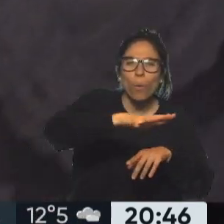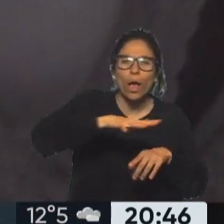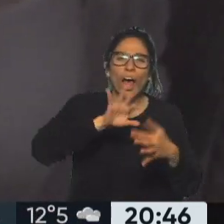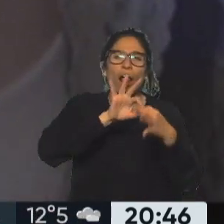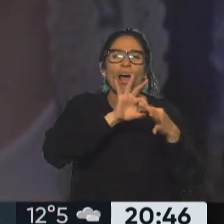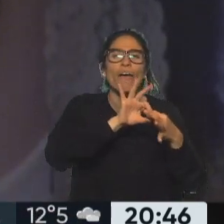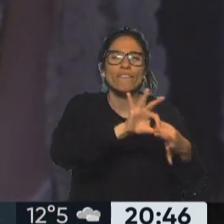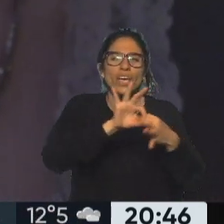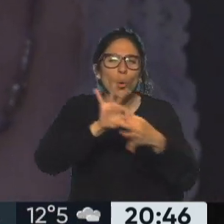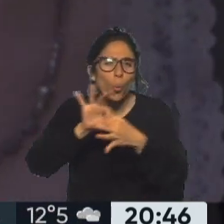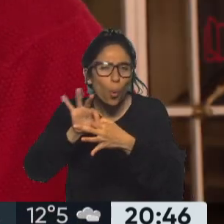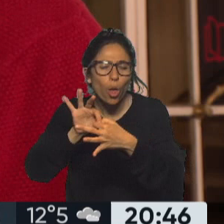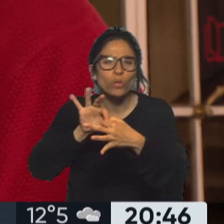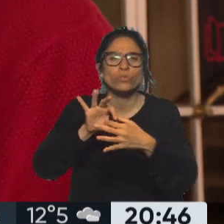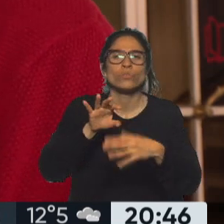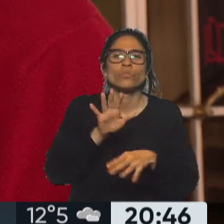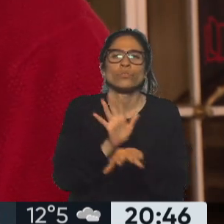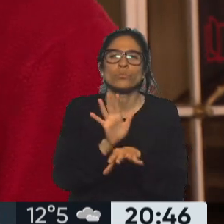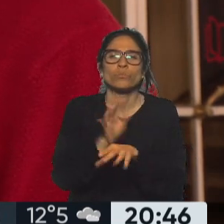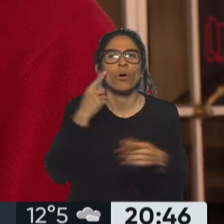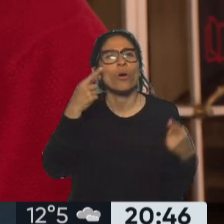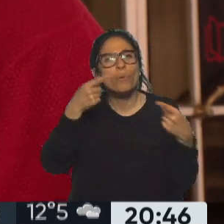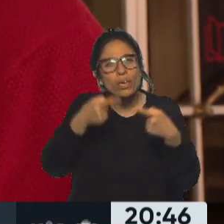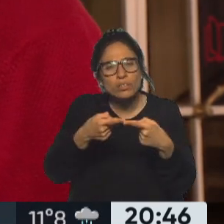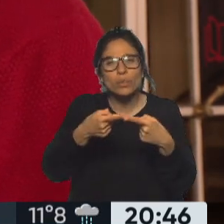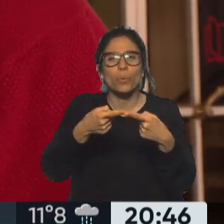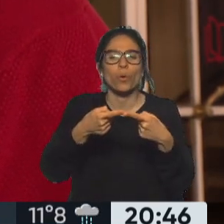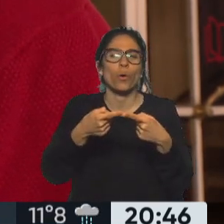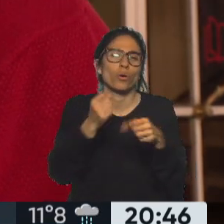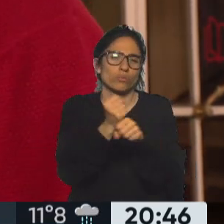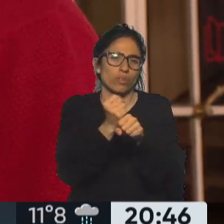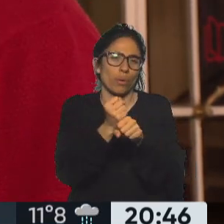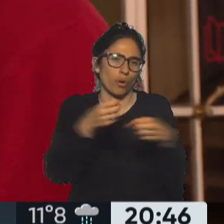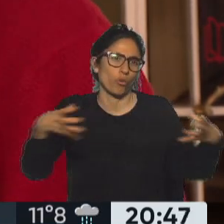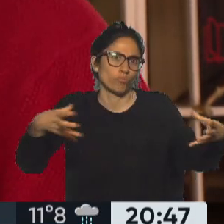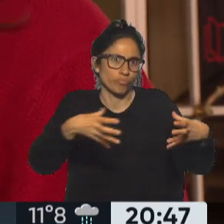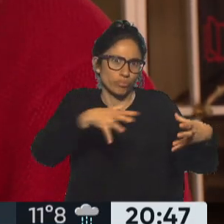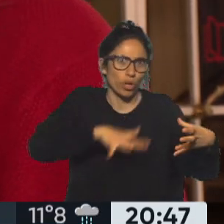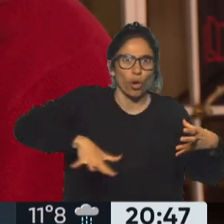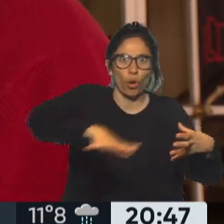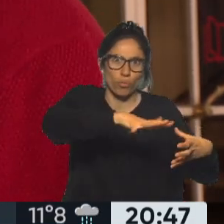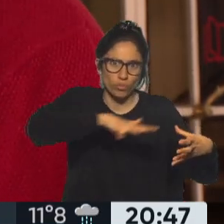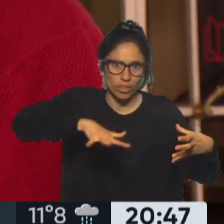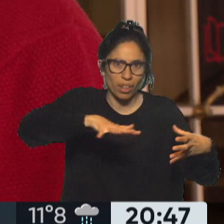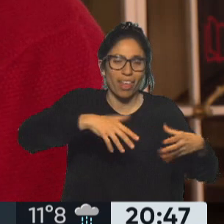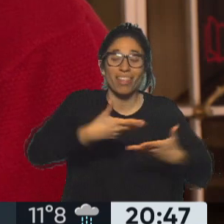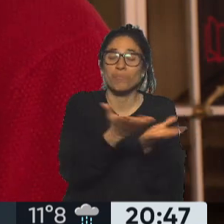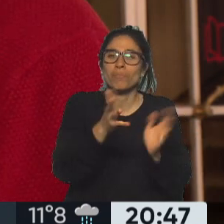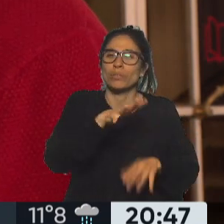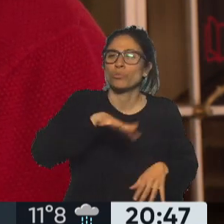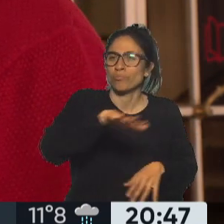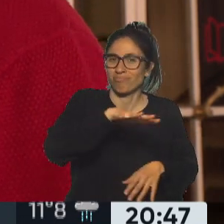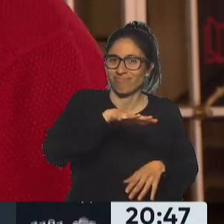que apunta a trabajar con el espacio público, apunta a trabajar con la comunidad, y la comunidad respondió de una manera hermosa,